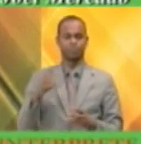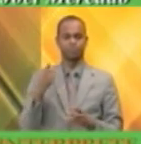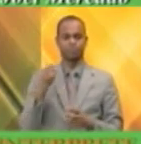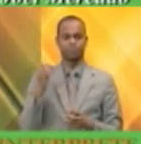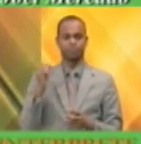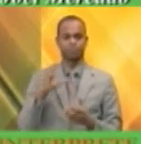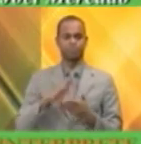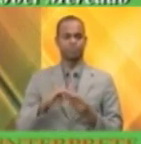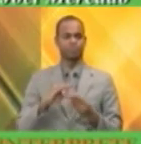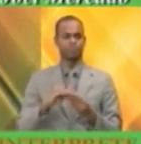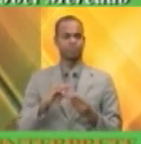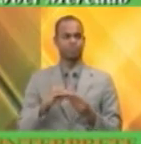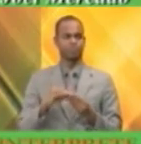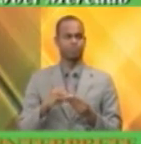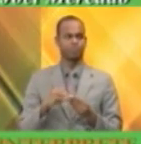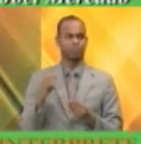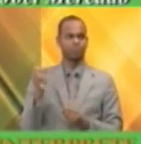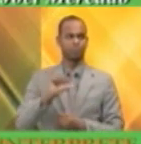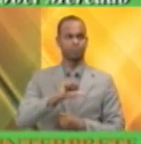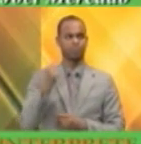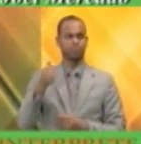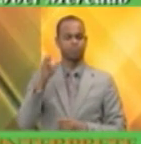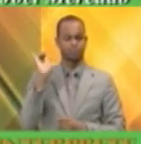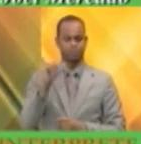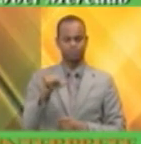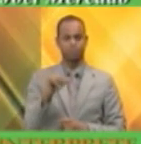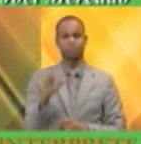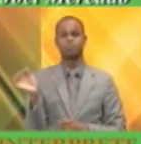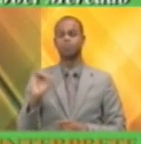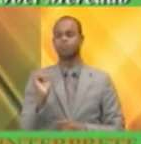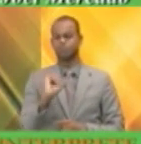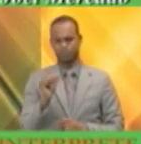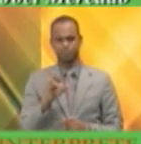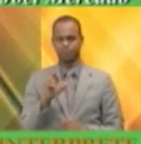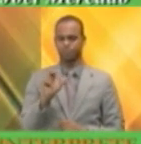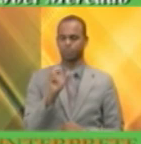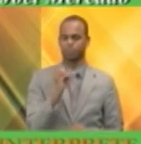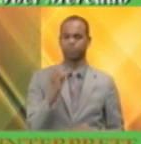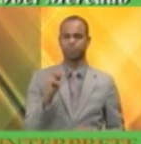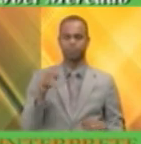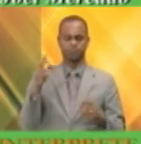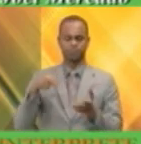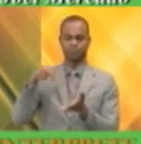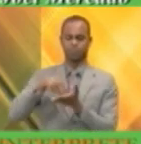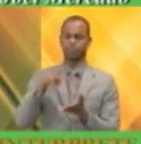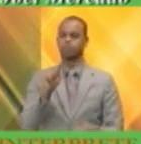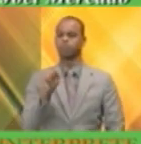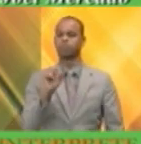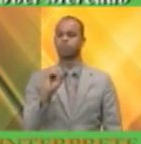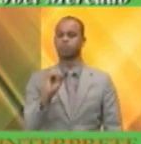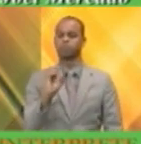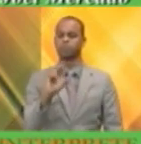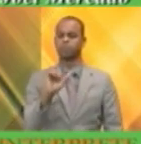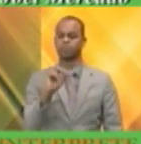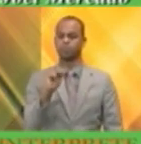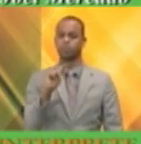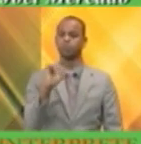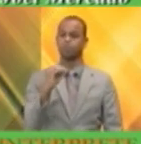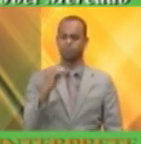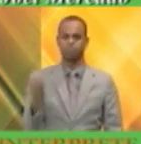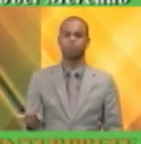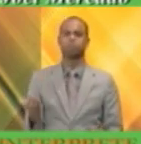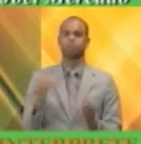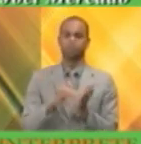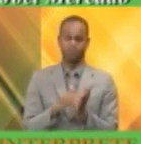Aquí tenemos a Ronnie. Ronnie, sí, cogiendo la medalla. Sí, en Toronto. Toronto, en Canadá. Volvió y repitió